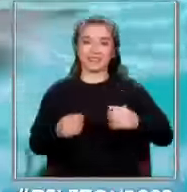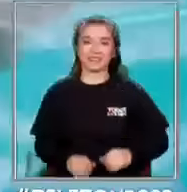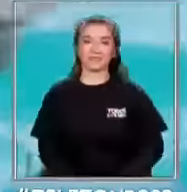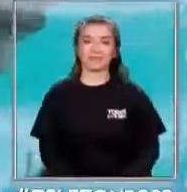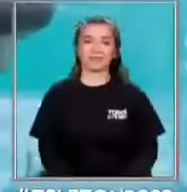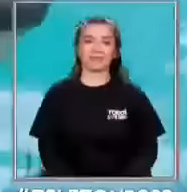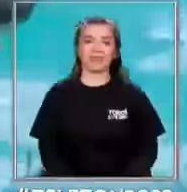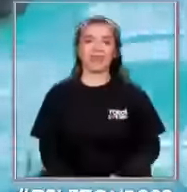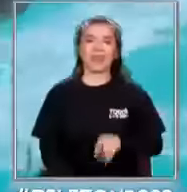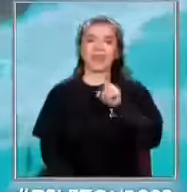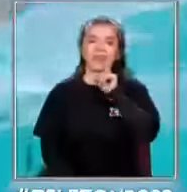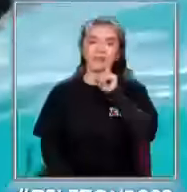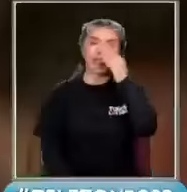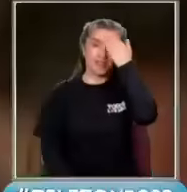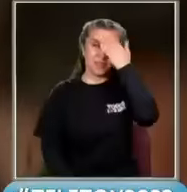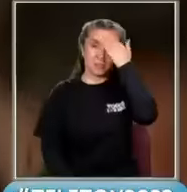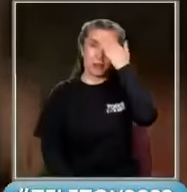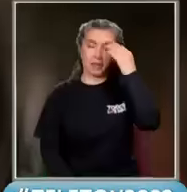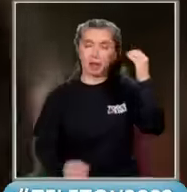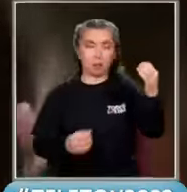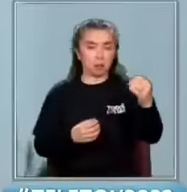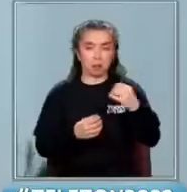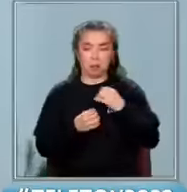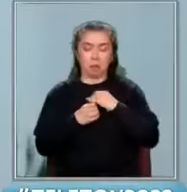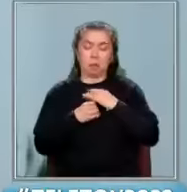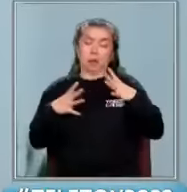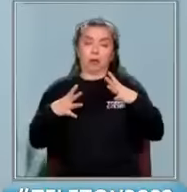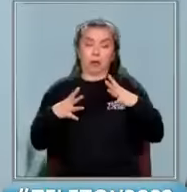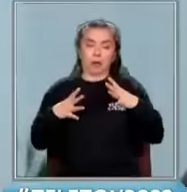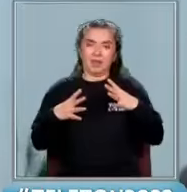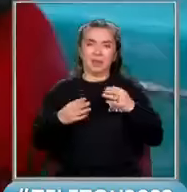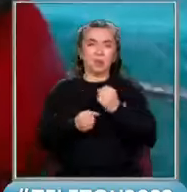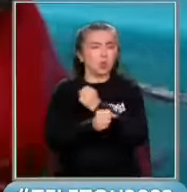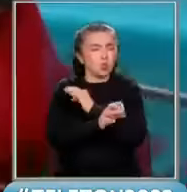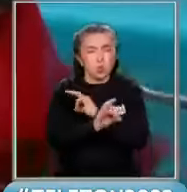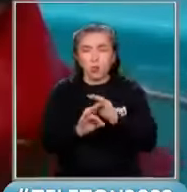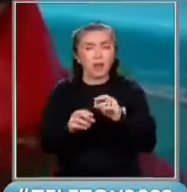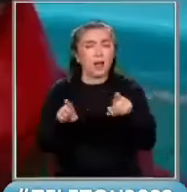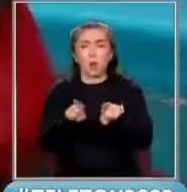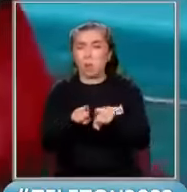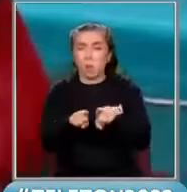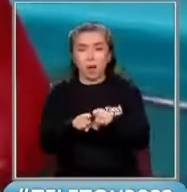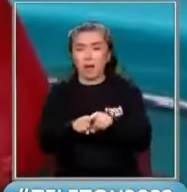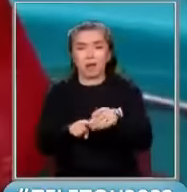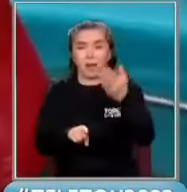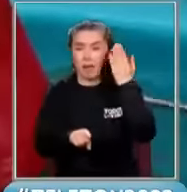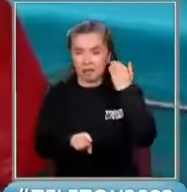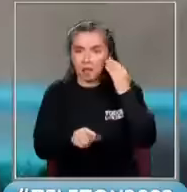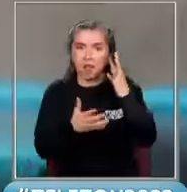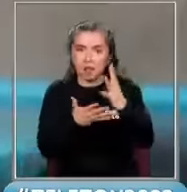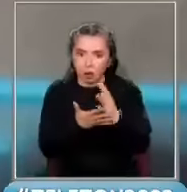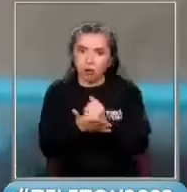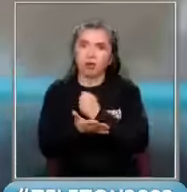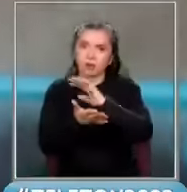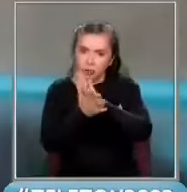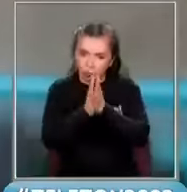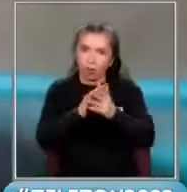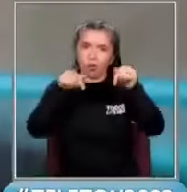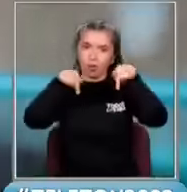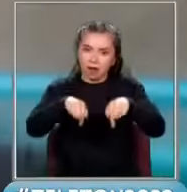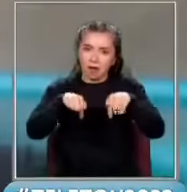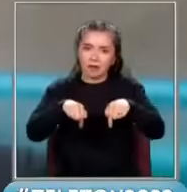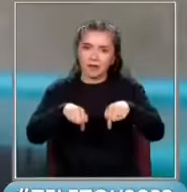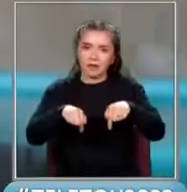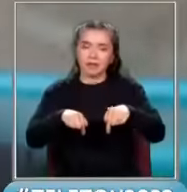como una enfermedad de la nada. Yo pensaba que él nunca más iba a poder hacer todo lo que él hacía. Y lo logró, y fue todo acá. Al ver, o